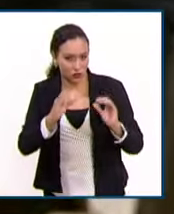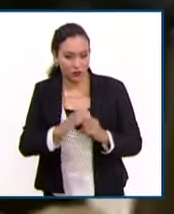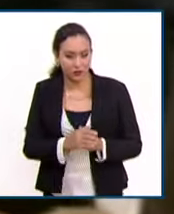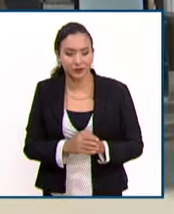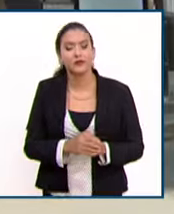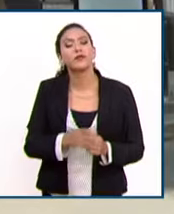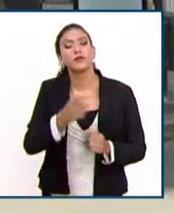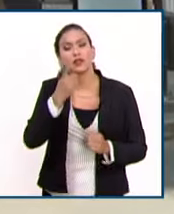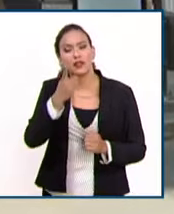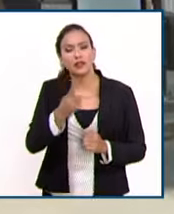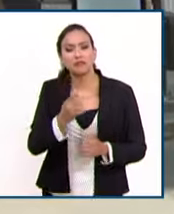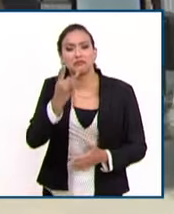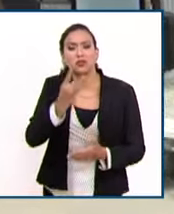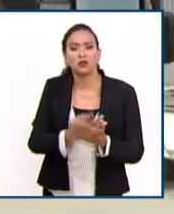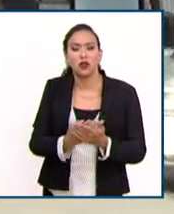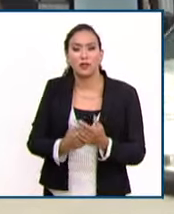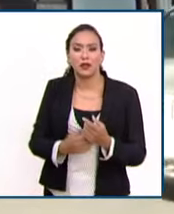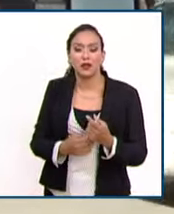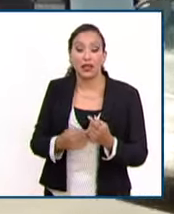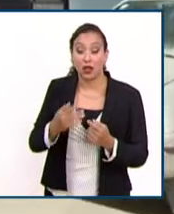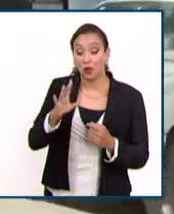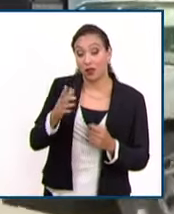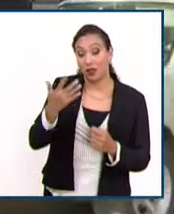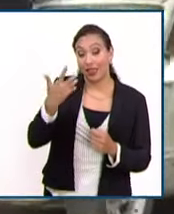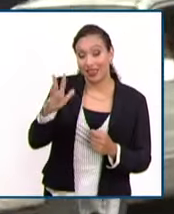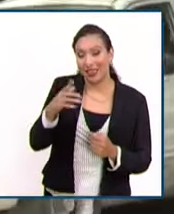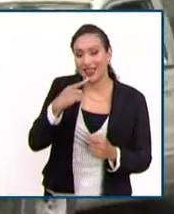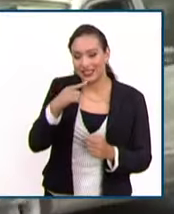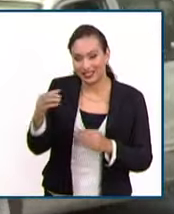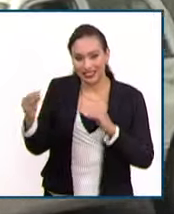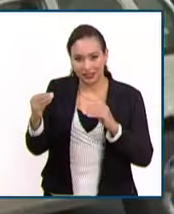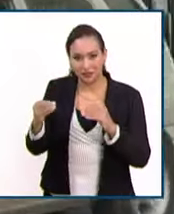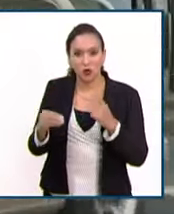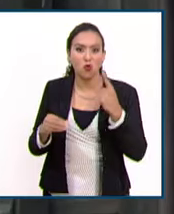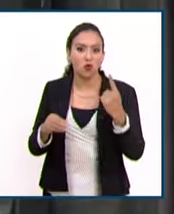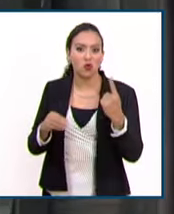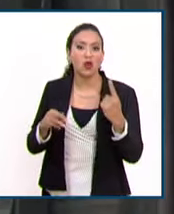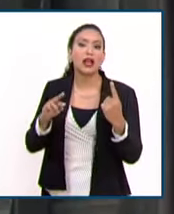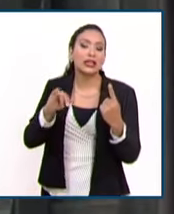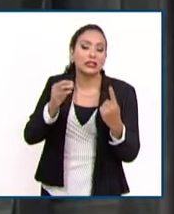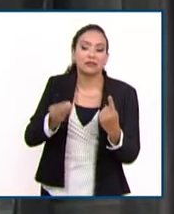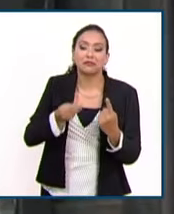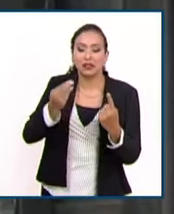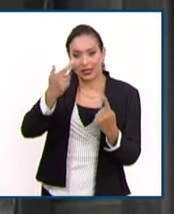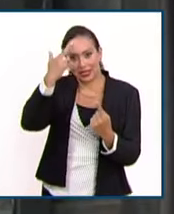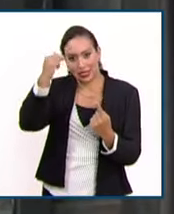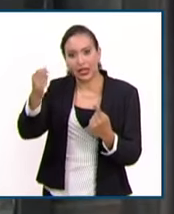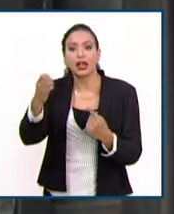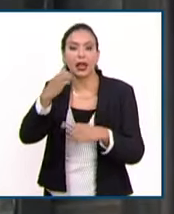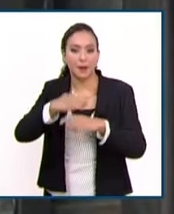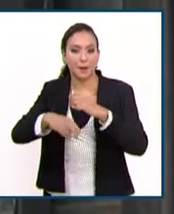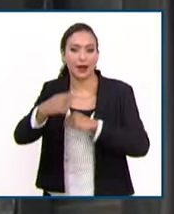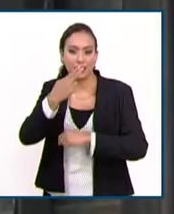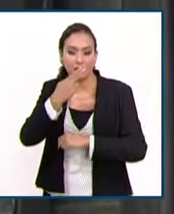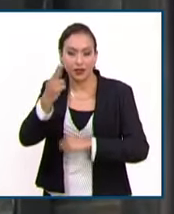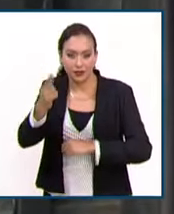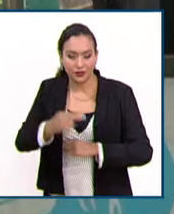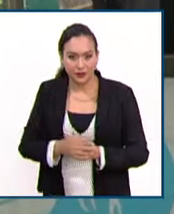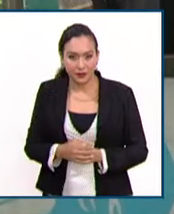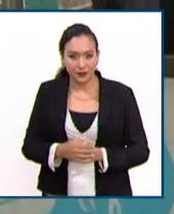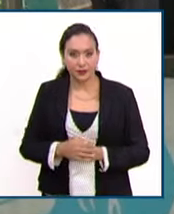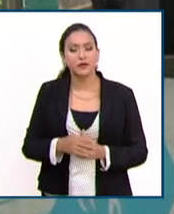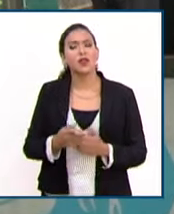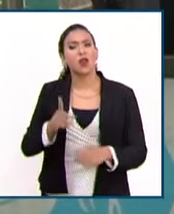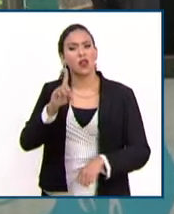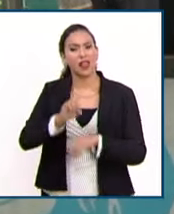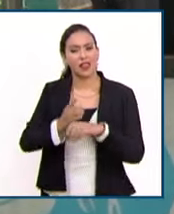aseguraron que solo 1 de cada 10 amparos se le dio la razón a las tabacaleras en primera instancia. En el marco del Día